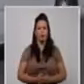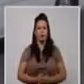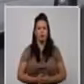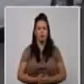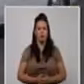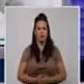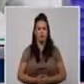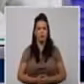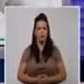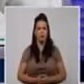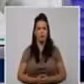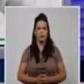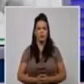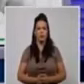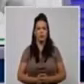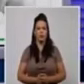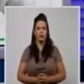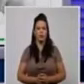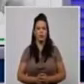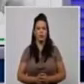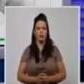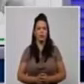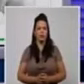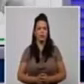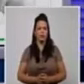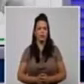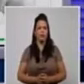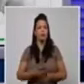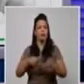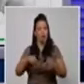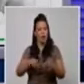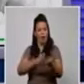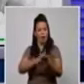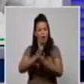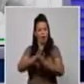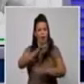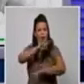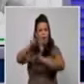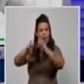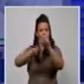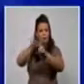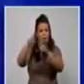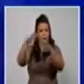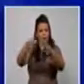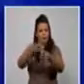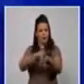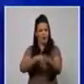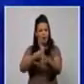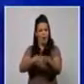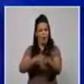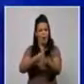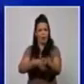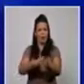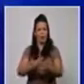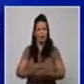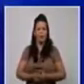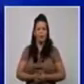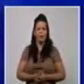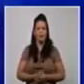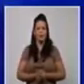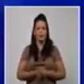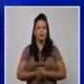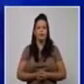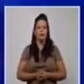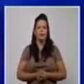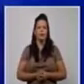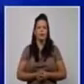Cubana. Y ahora sí, entramos a la acostumbrada ronda de preguntas con el doctor Francisco Durán, director nacional de